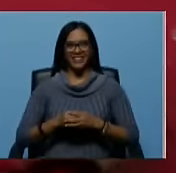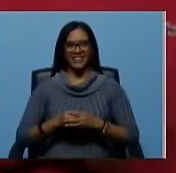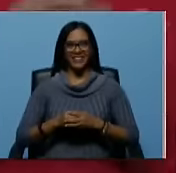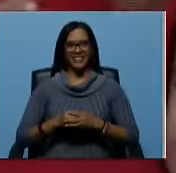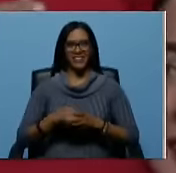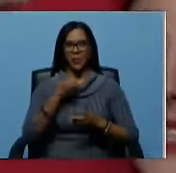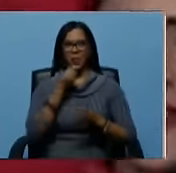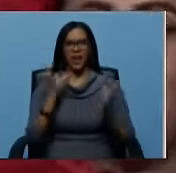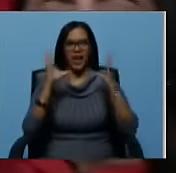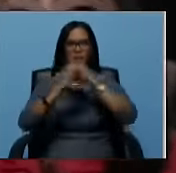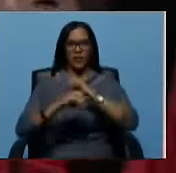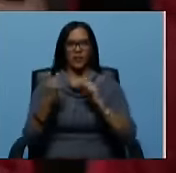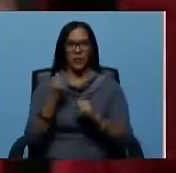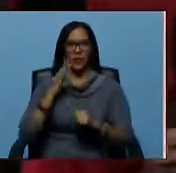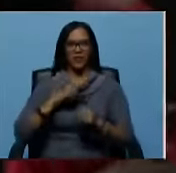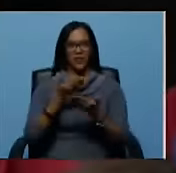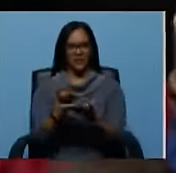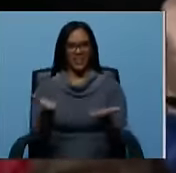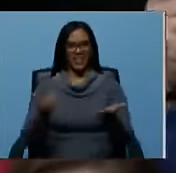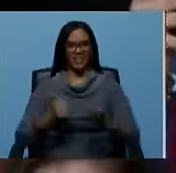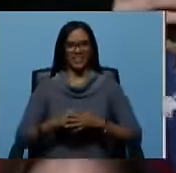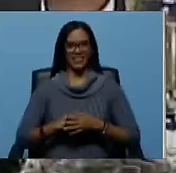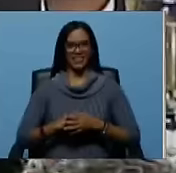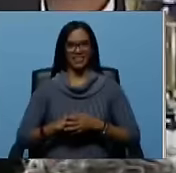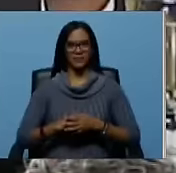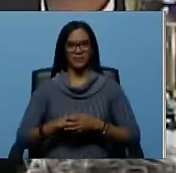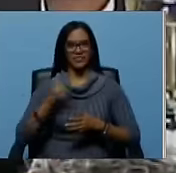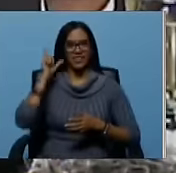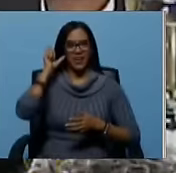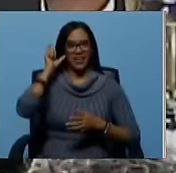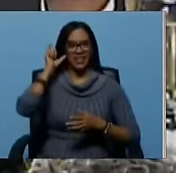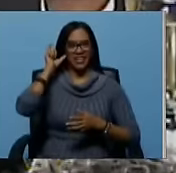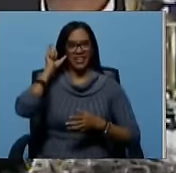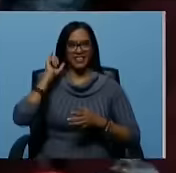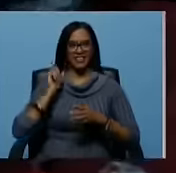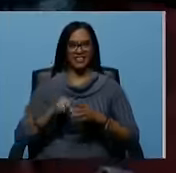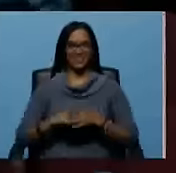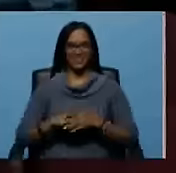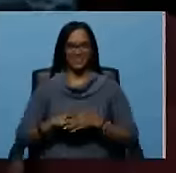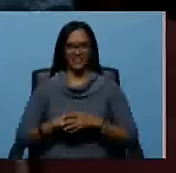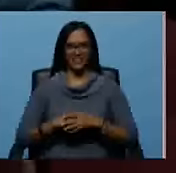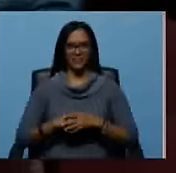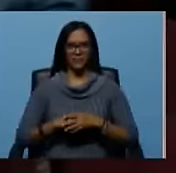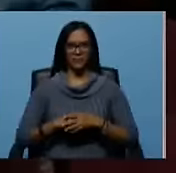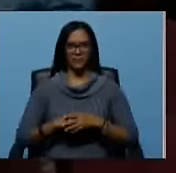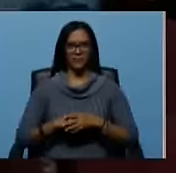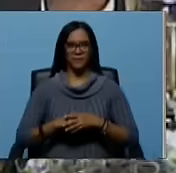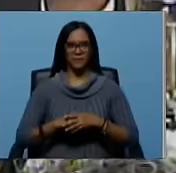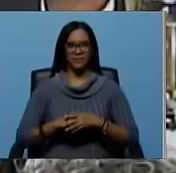Buenas noches, ¿cómo están ustedes? Bien. ¿Se oye para allá? ¿Se oye? ¿Se oye ya?